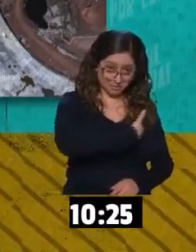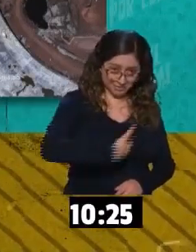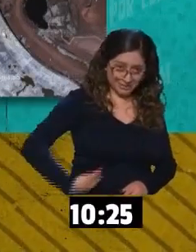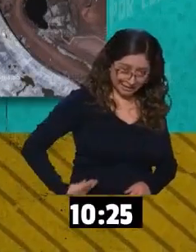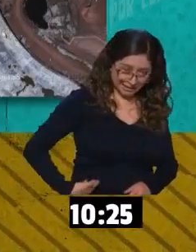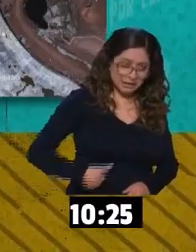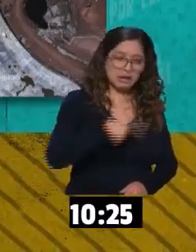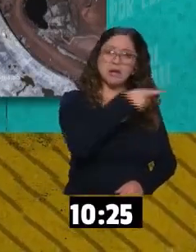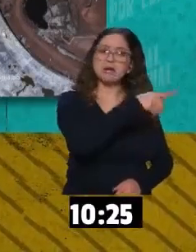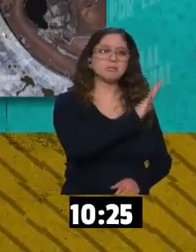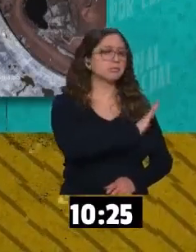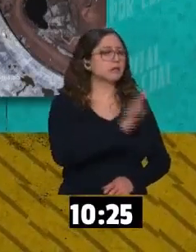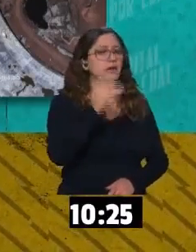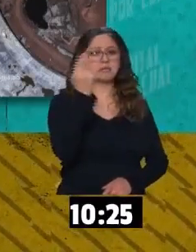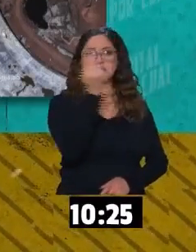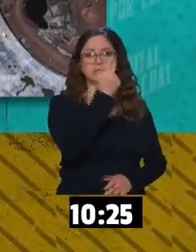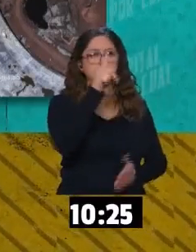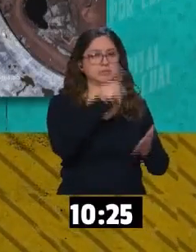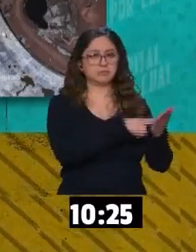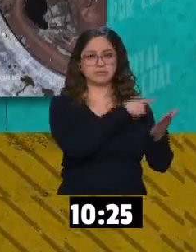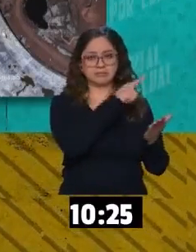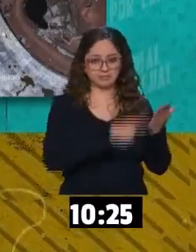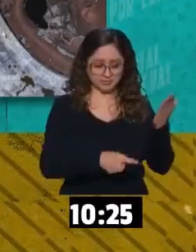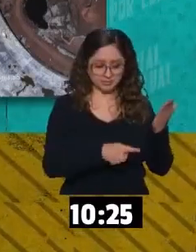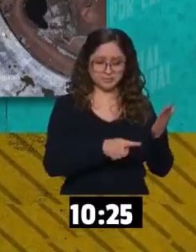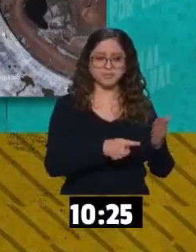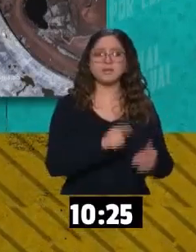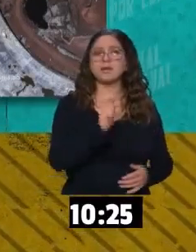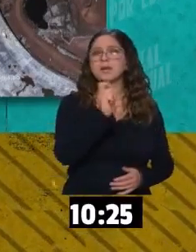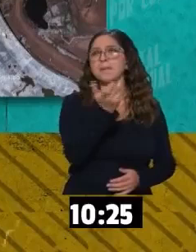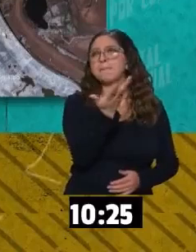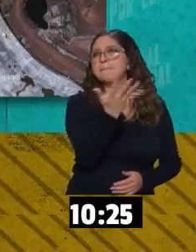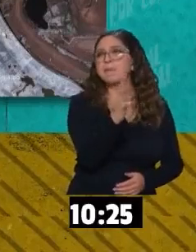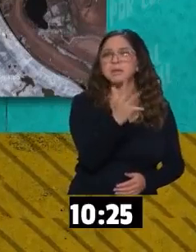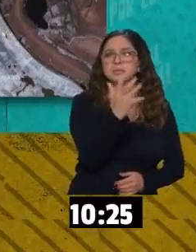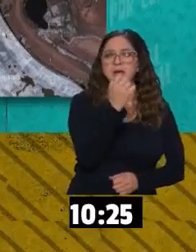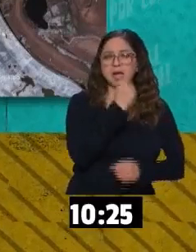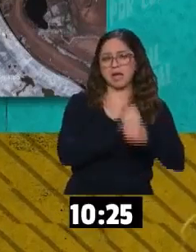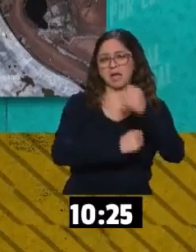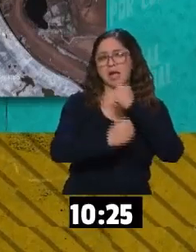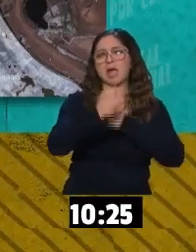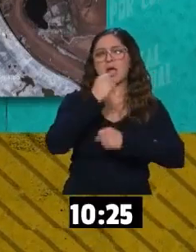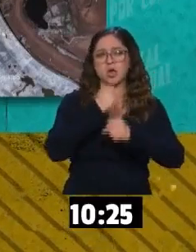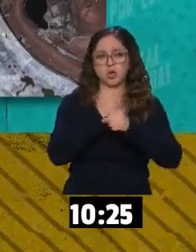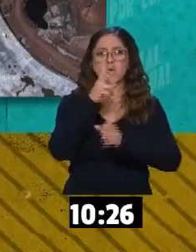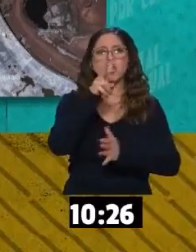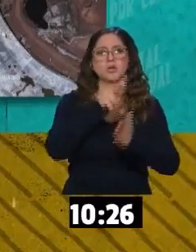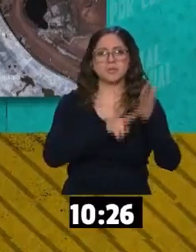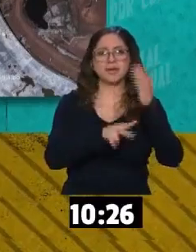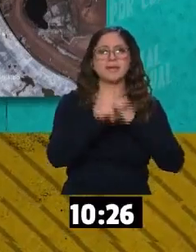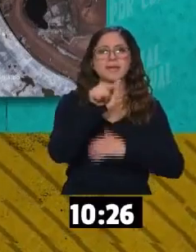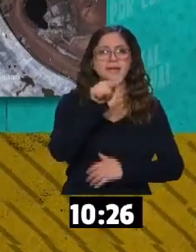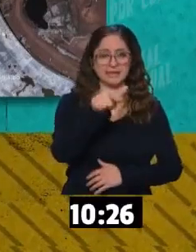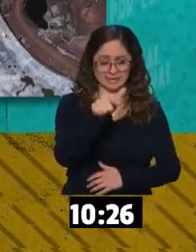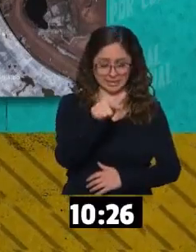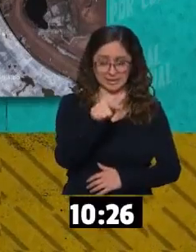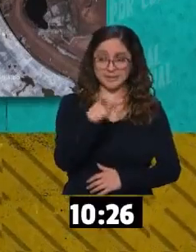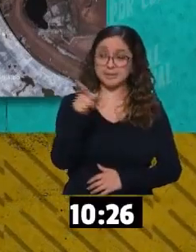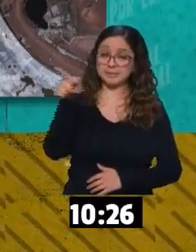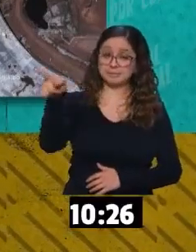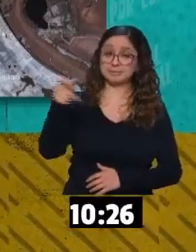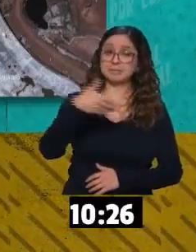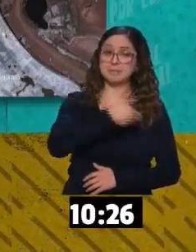Desde el año anterior a la campaña, o sea, desde 2017, el presidente me pidió que